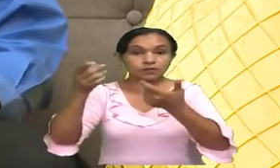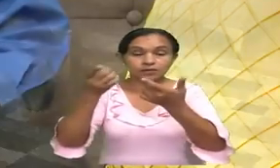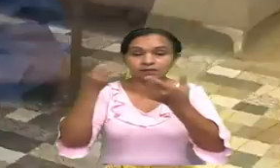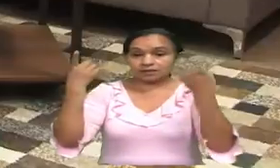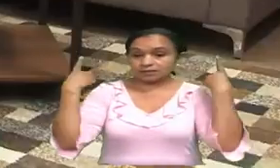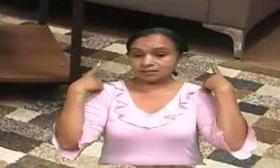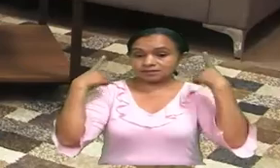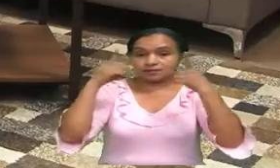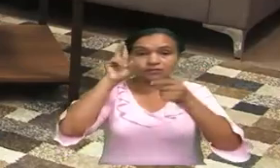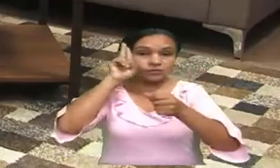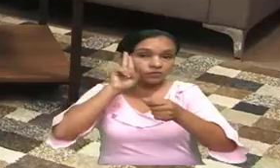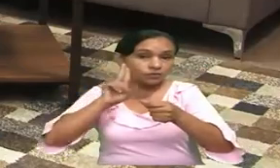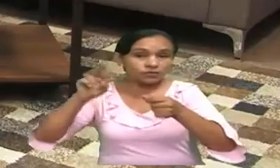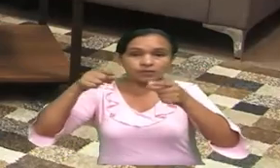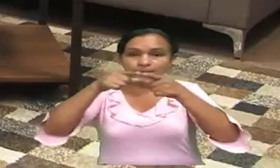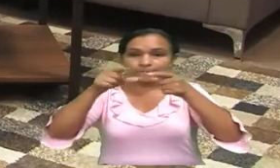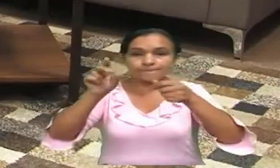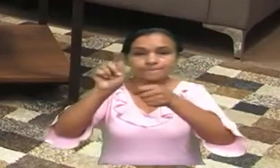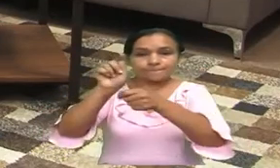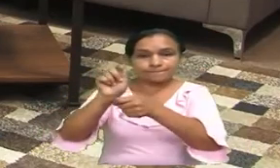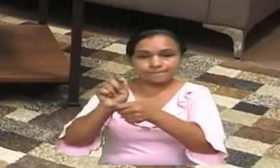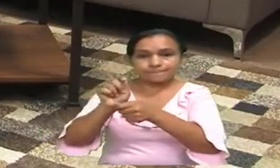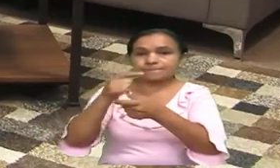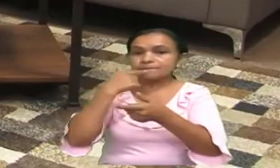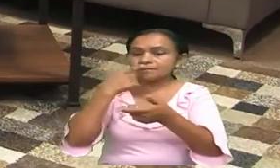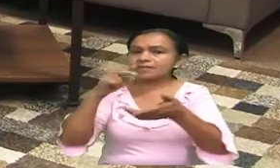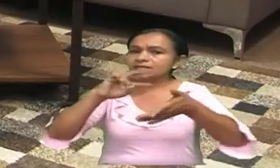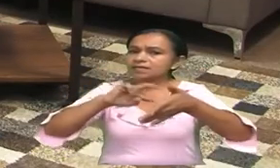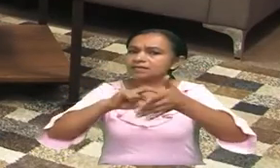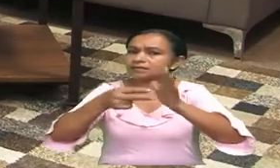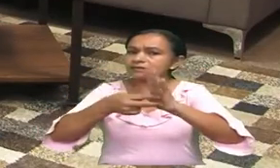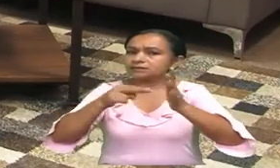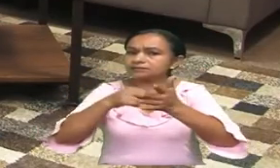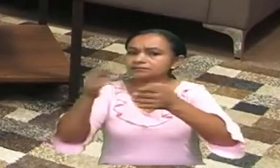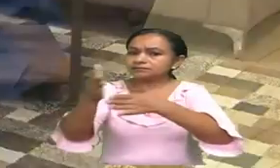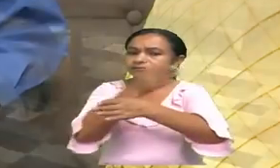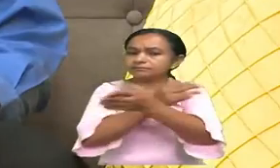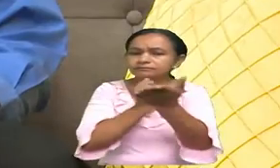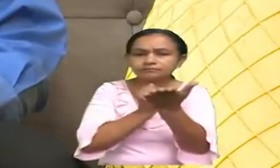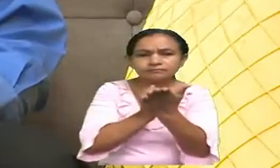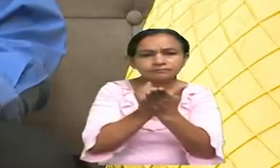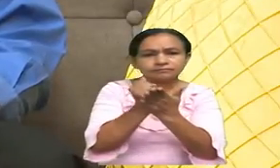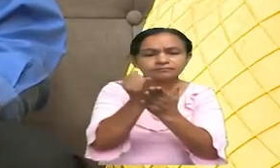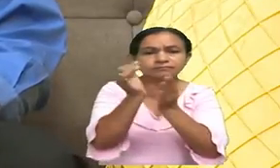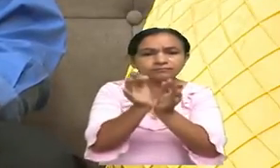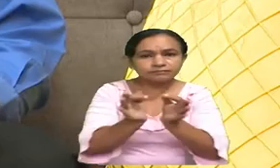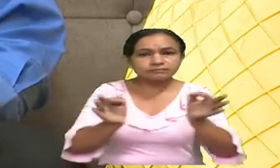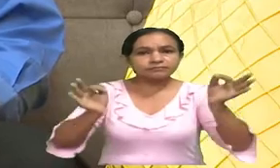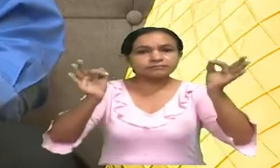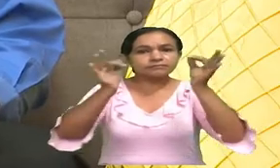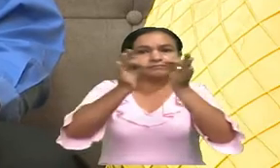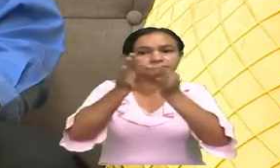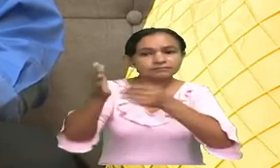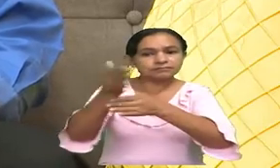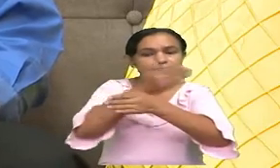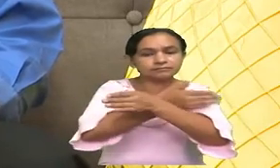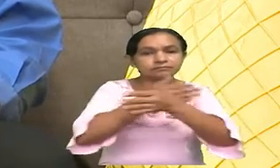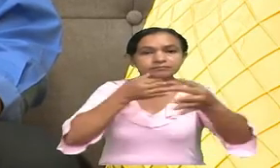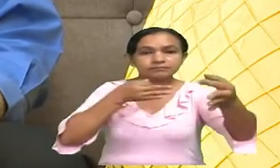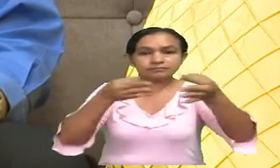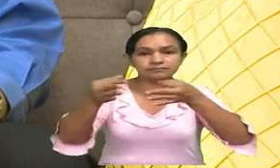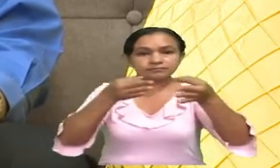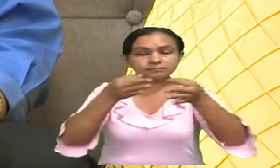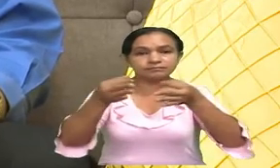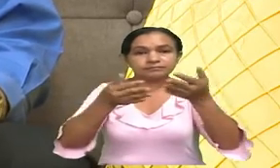Managua. Maestra, pues lo que implica, ¿no?, a partir de las líneas de investigación, un aspecto muy importante que usted nos dejaba entrever en el bloque